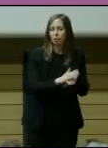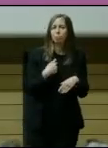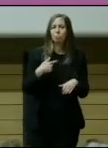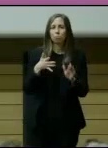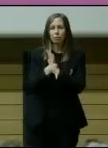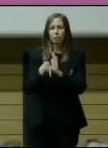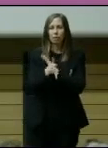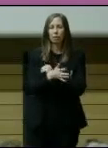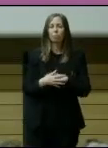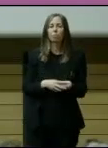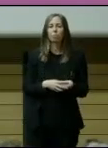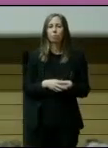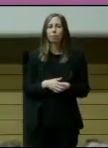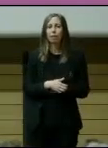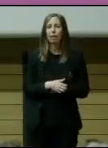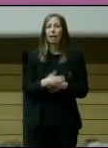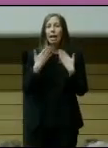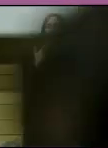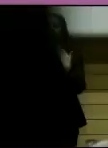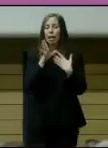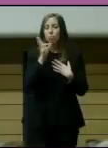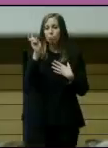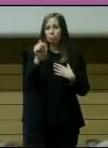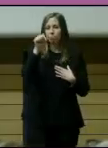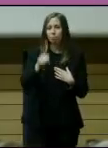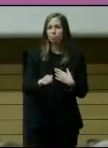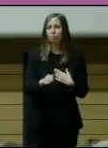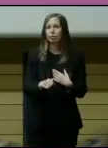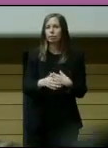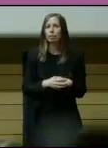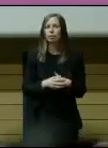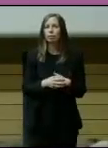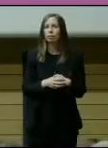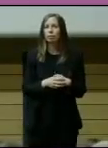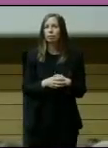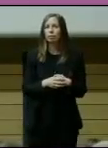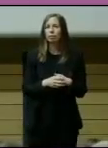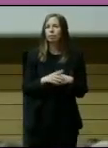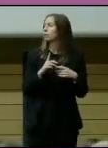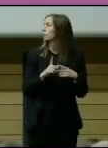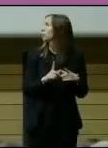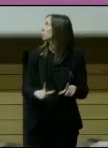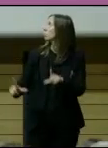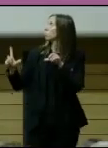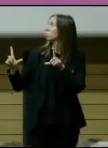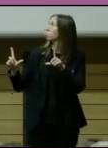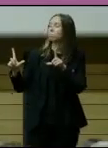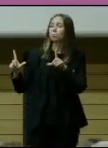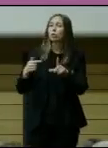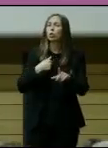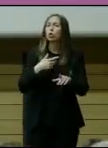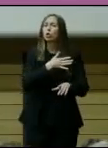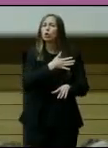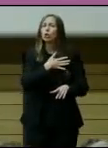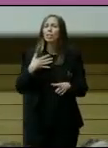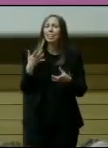también, y sobre todo también a todas, gracias por estar aquí. Uy, esta transición va en primera, pero bueno, ¿qué quiero explicar